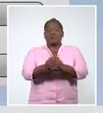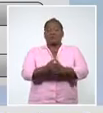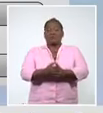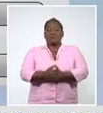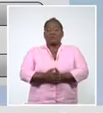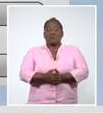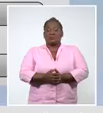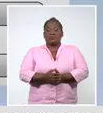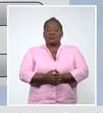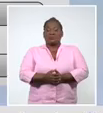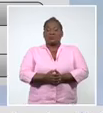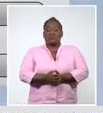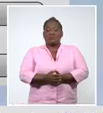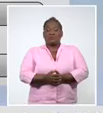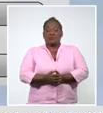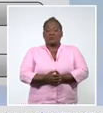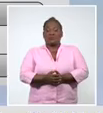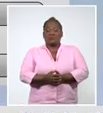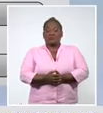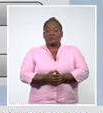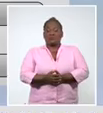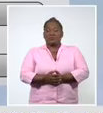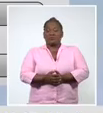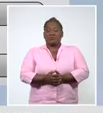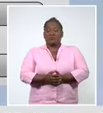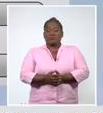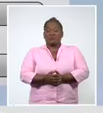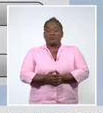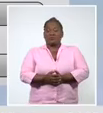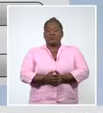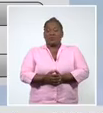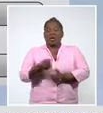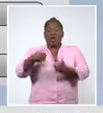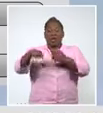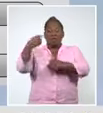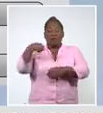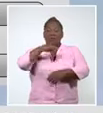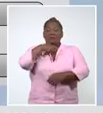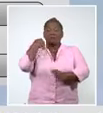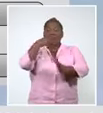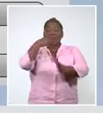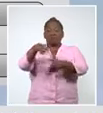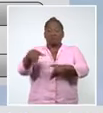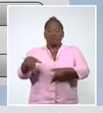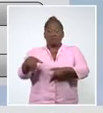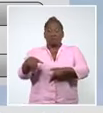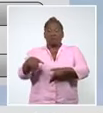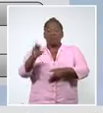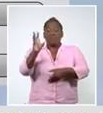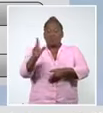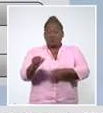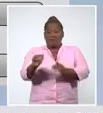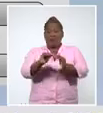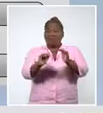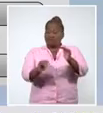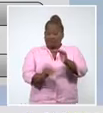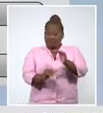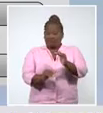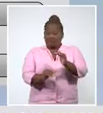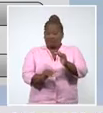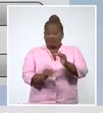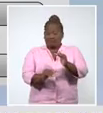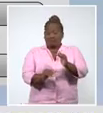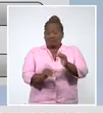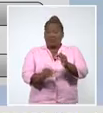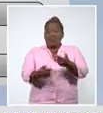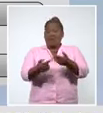10.818.775 personas con COVID, y ayer fallecieron, también una cifra baja, aunque alta para lo